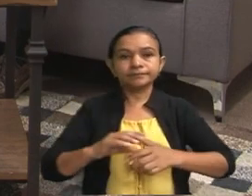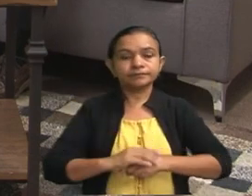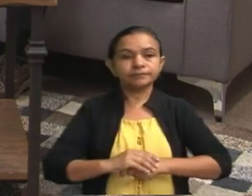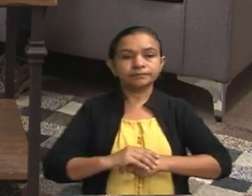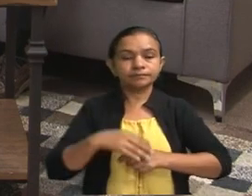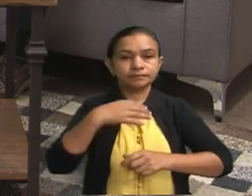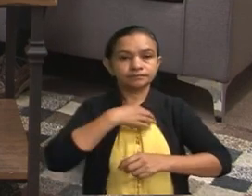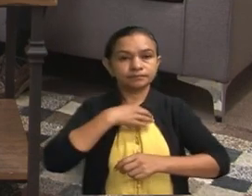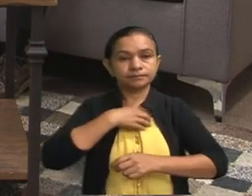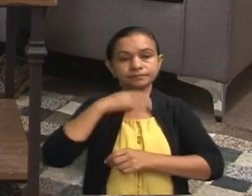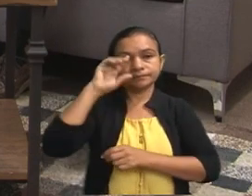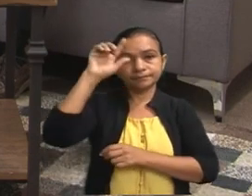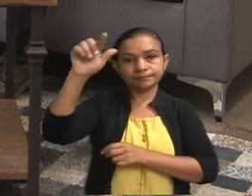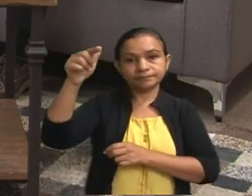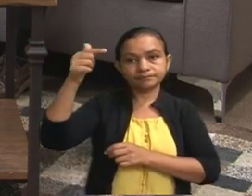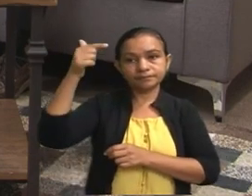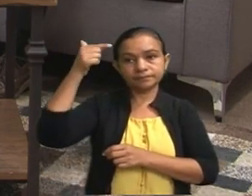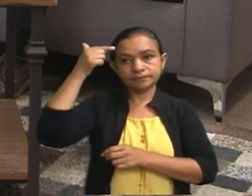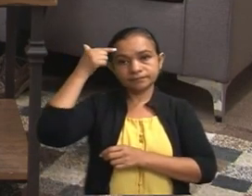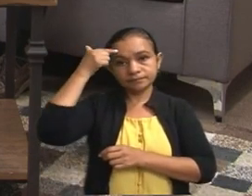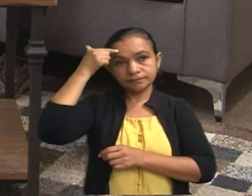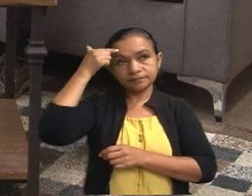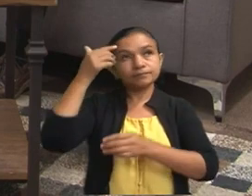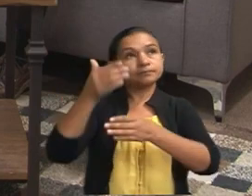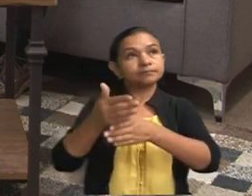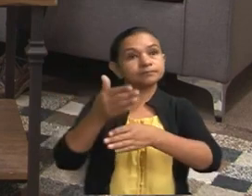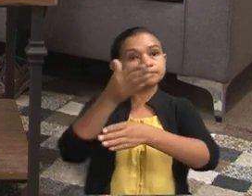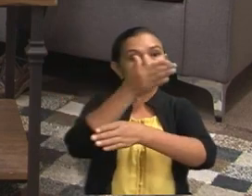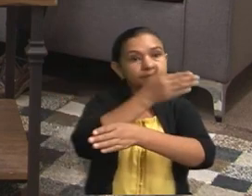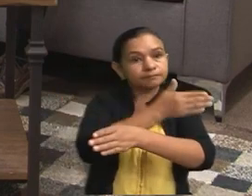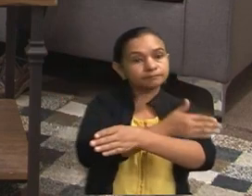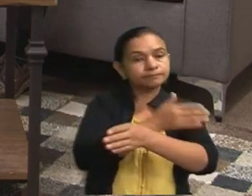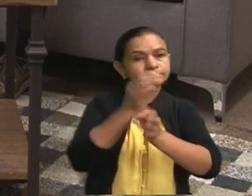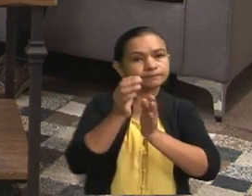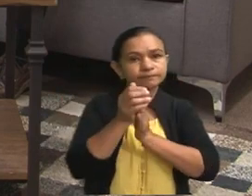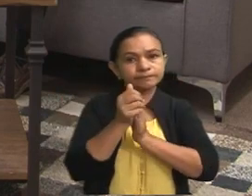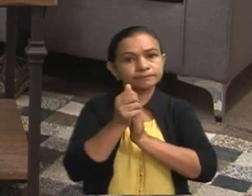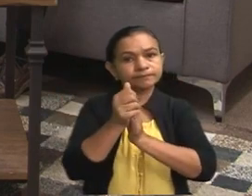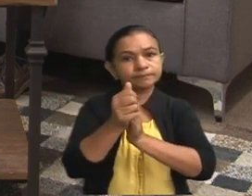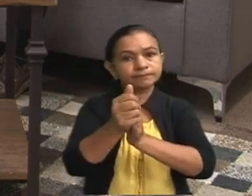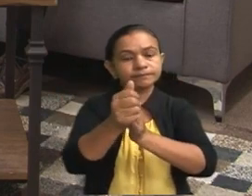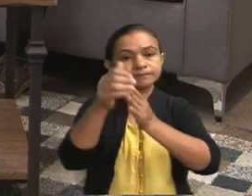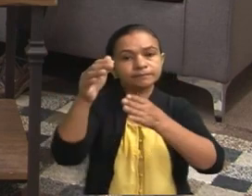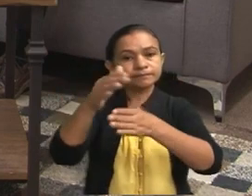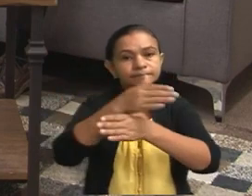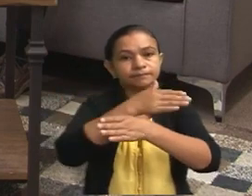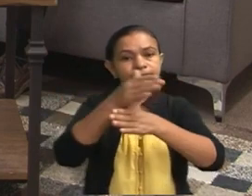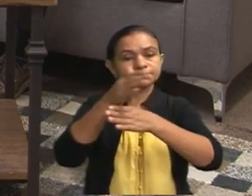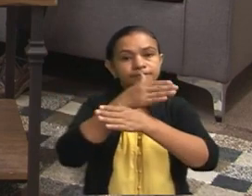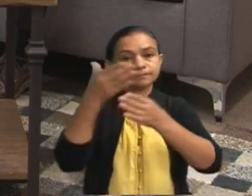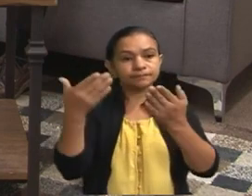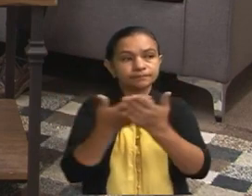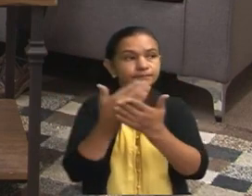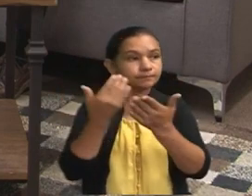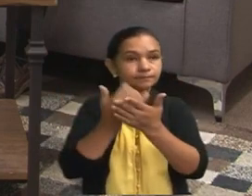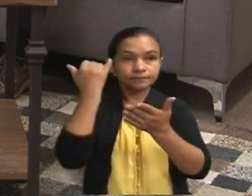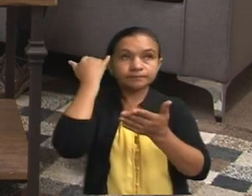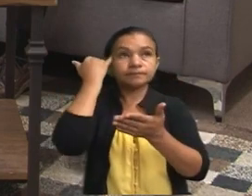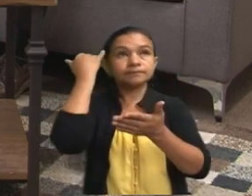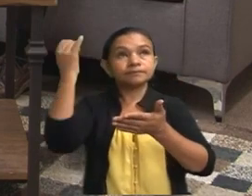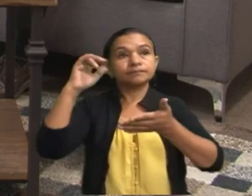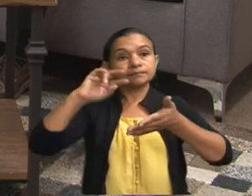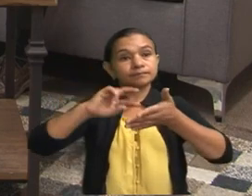nuestro gobierno ha venido liderando una serie de iniciativas en el sentido